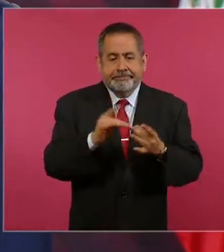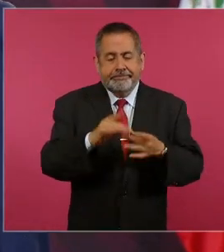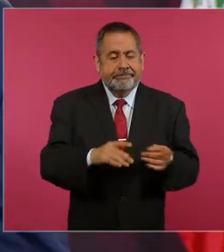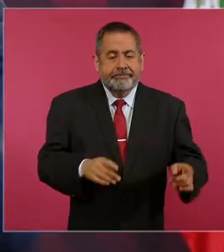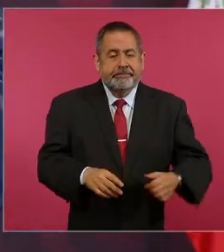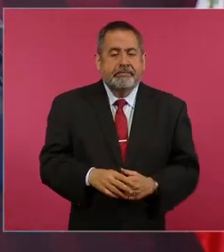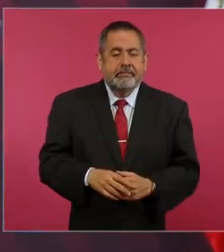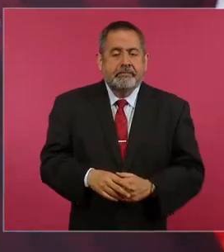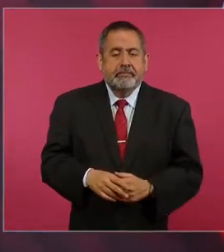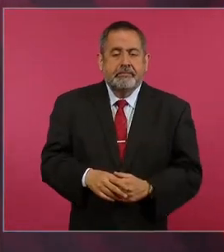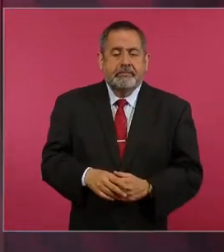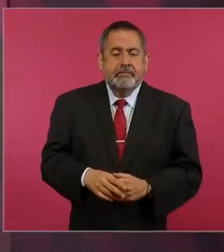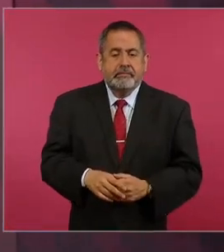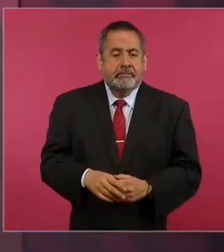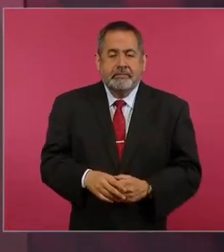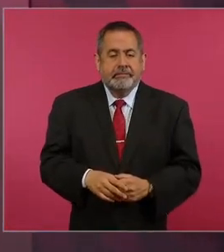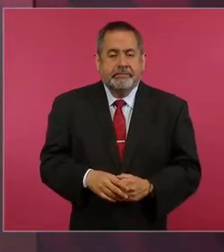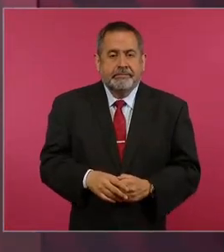el juego